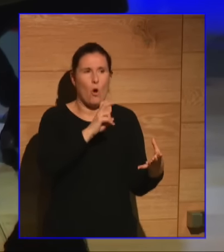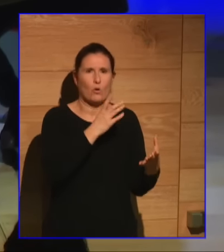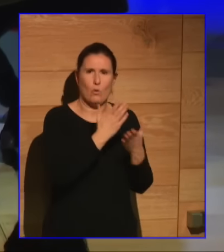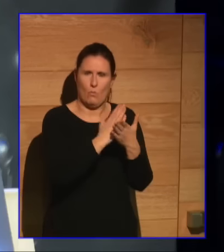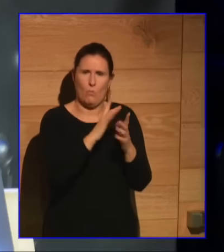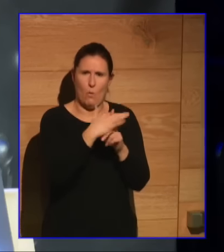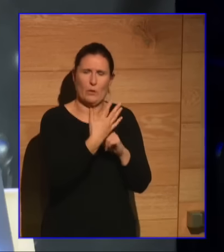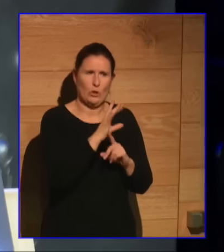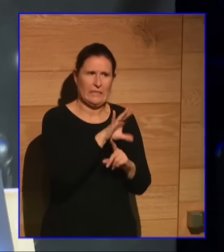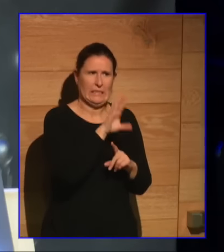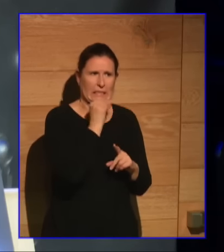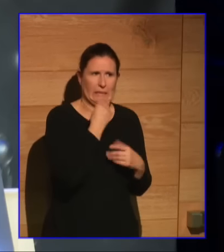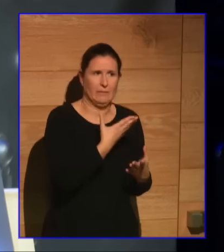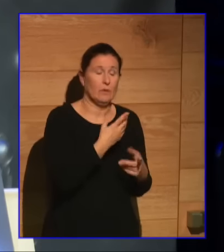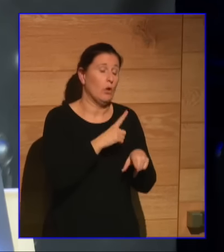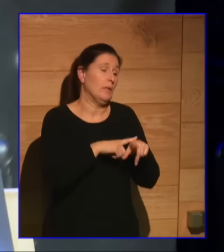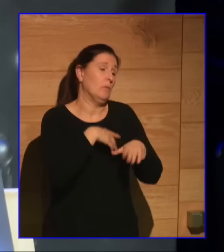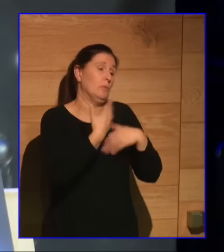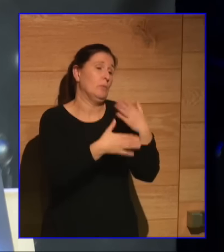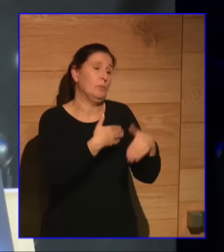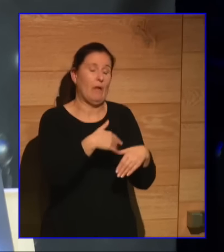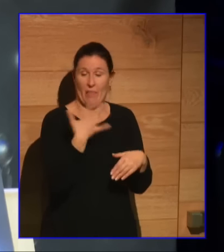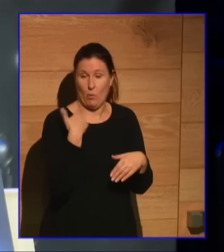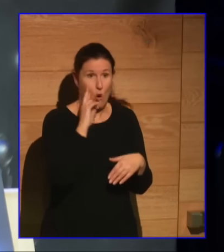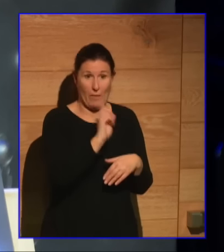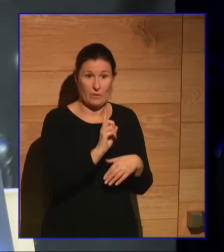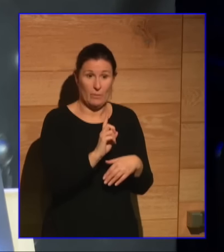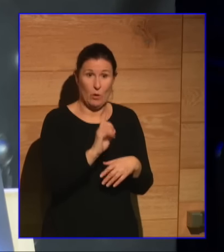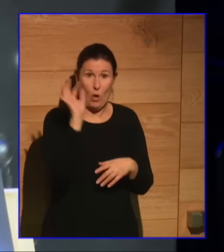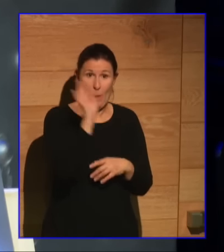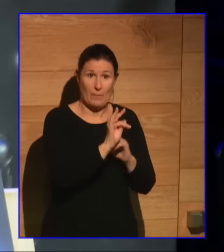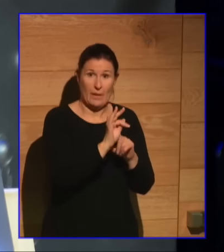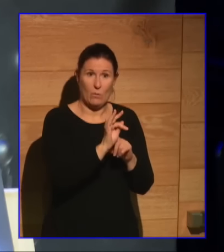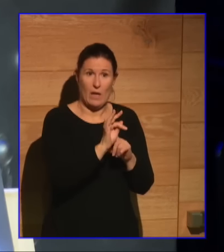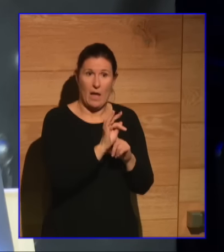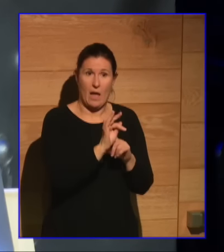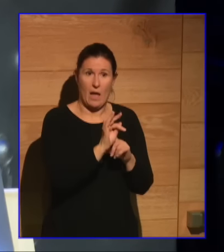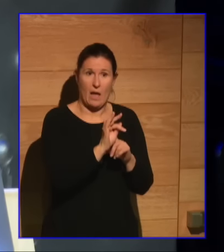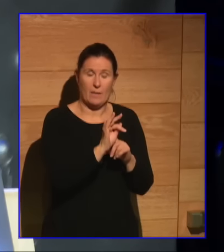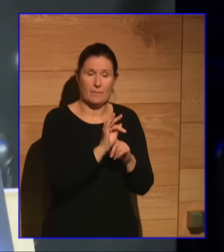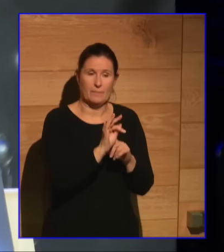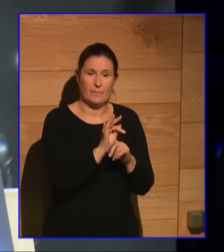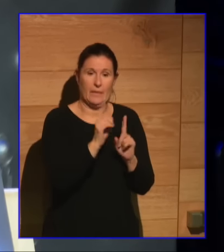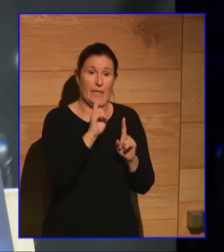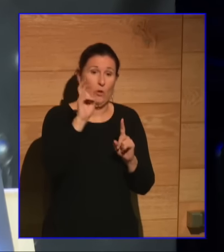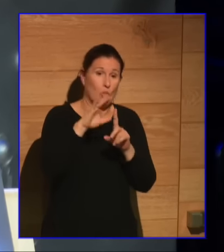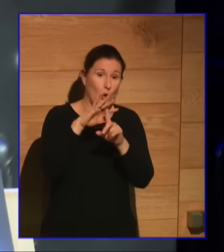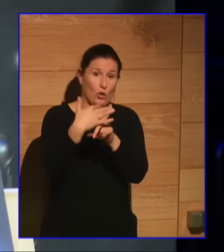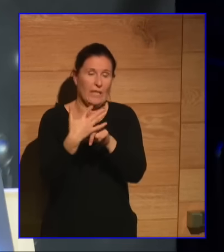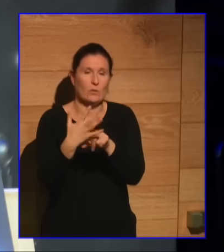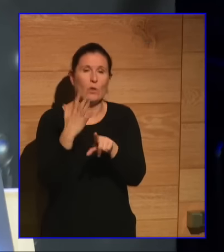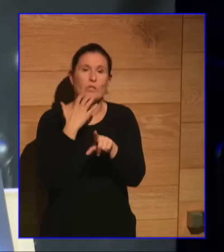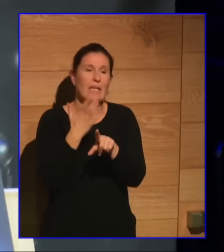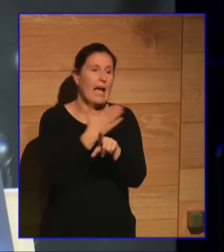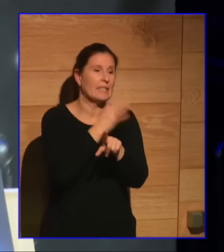la película, vista con el tiempo, no la he visto recientemente, pero la película contemplada en otro contexto, conociendo más de su